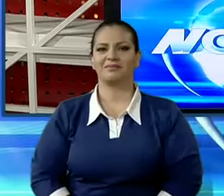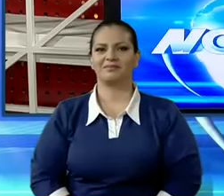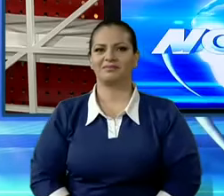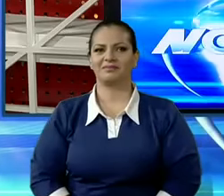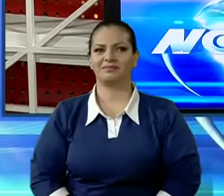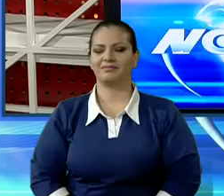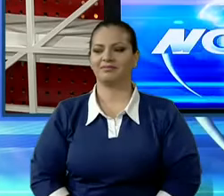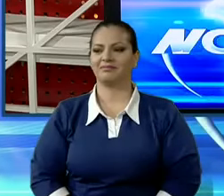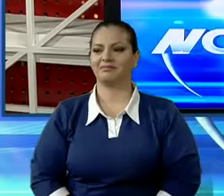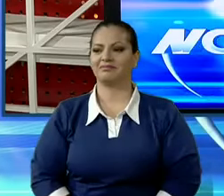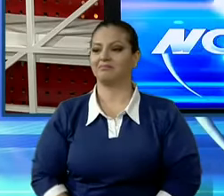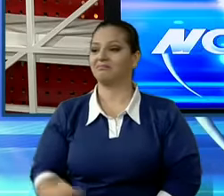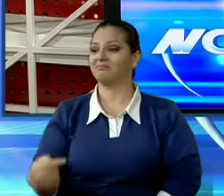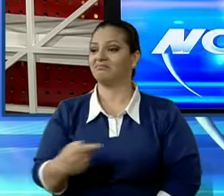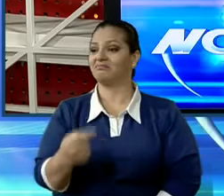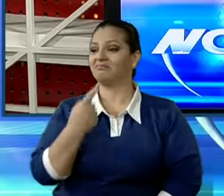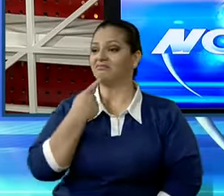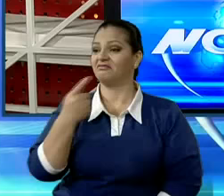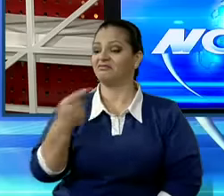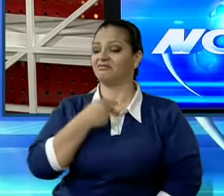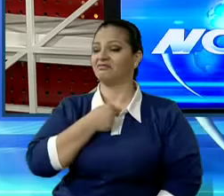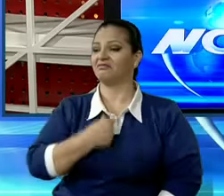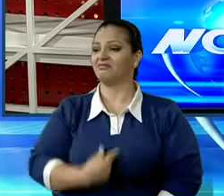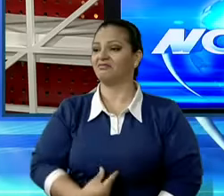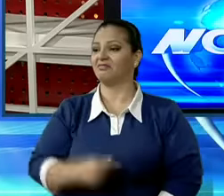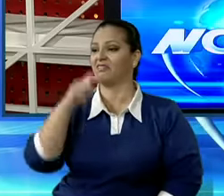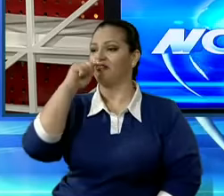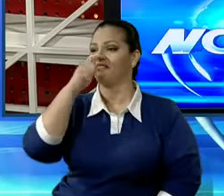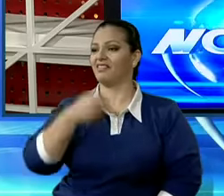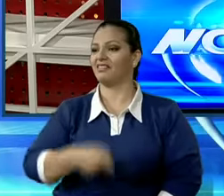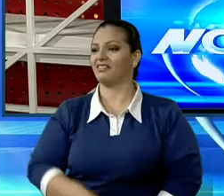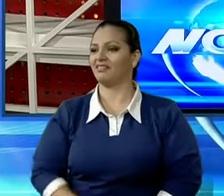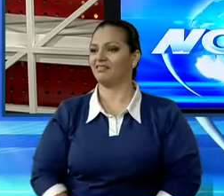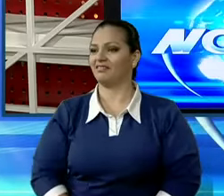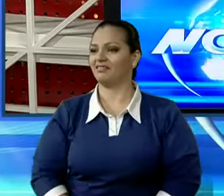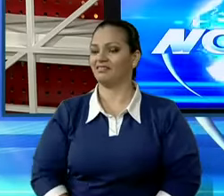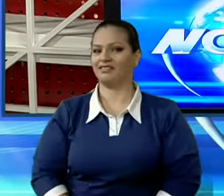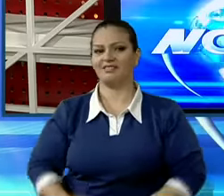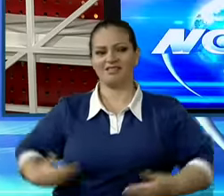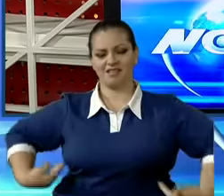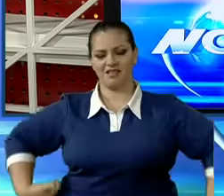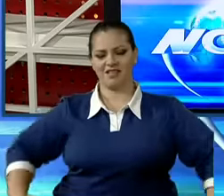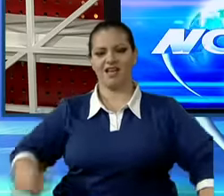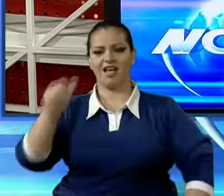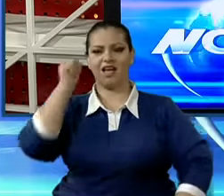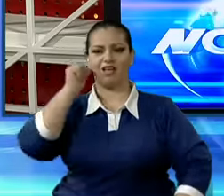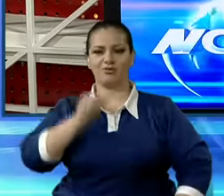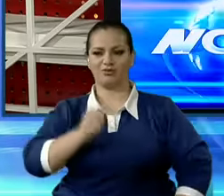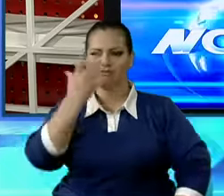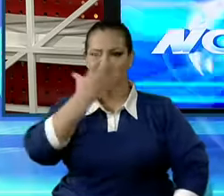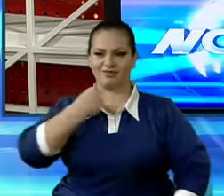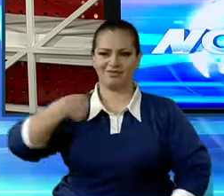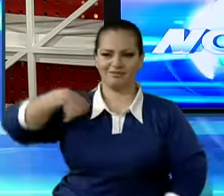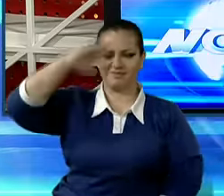Mira cómo te dice que te queda fea. Yo digo que te queda bonita. No, es que el pantalón azul le resalta más. Yo digo que te queda como empanada, me